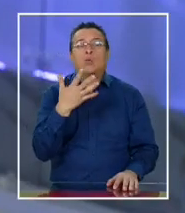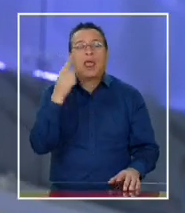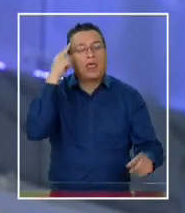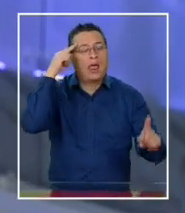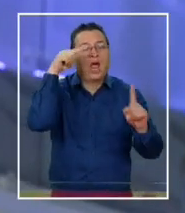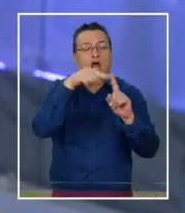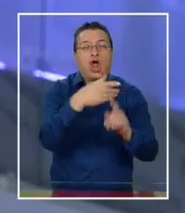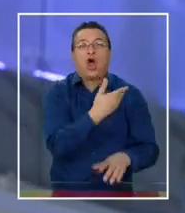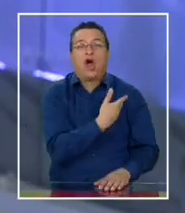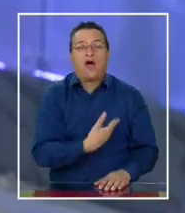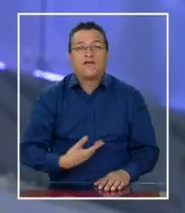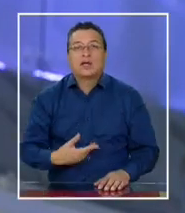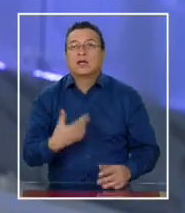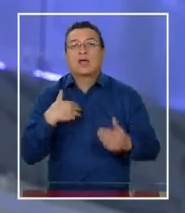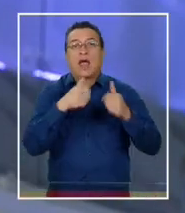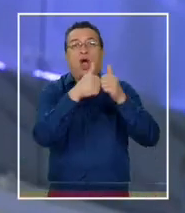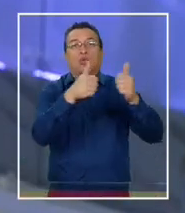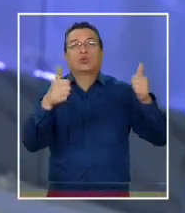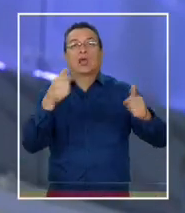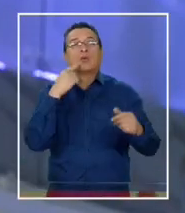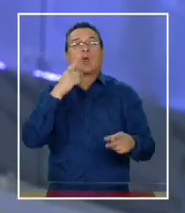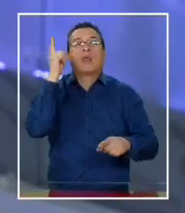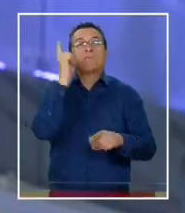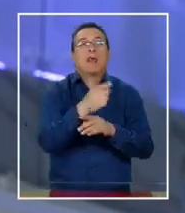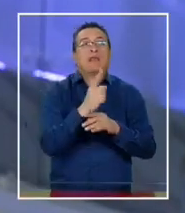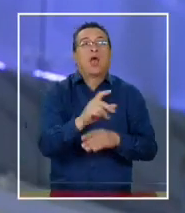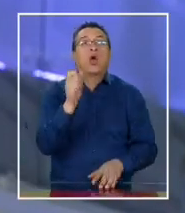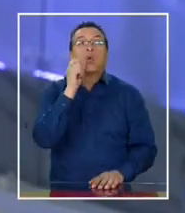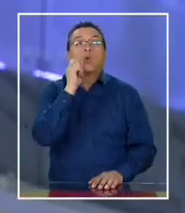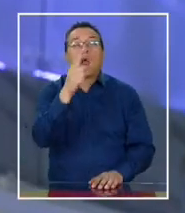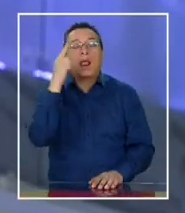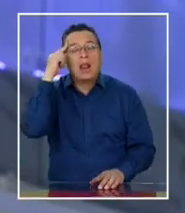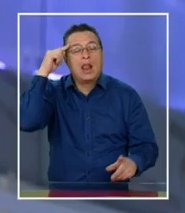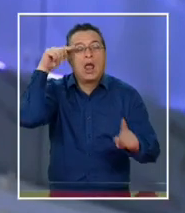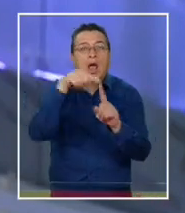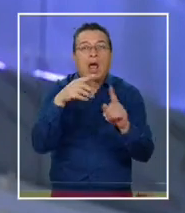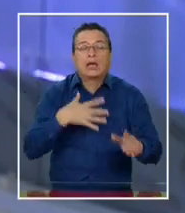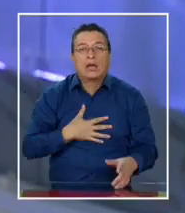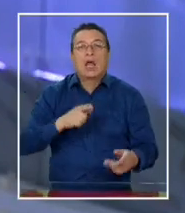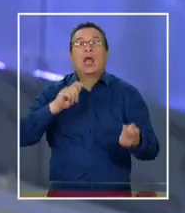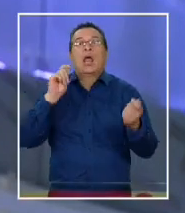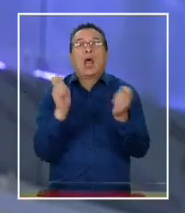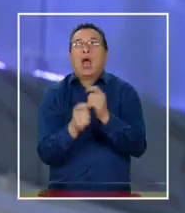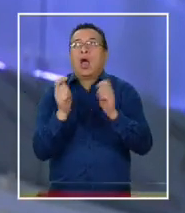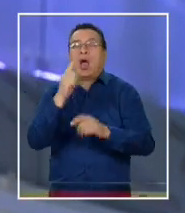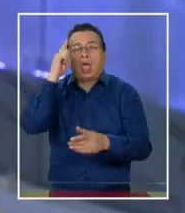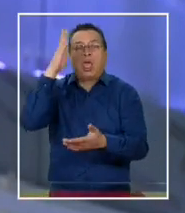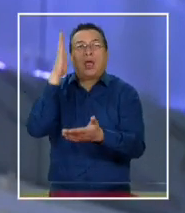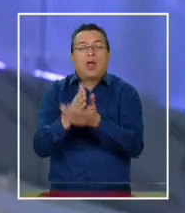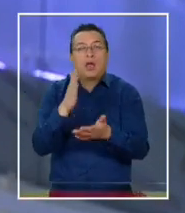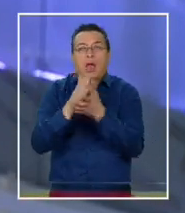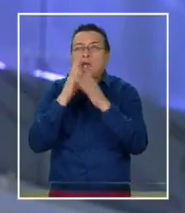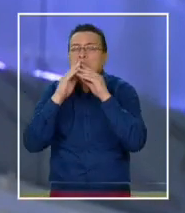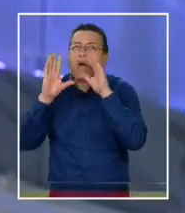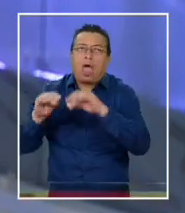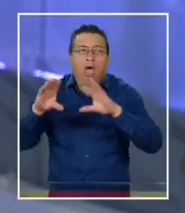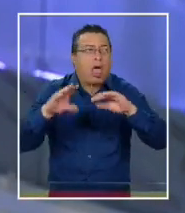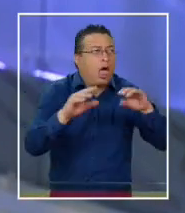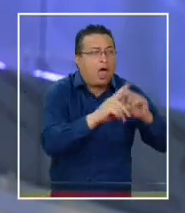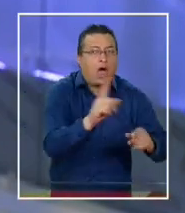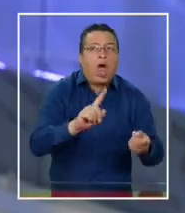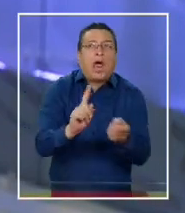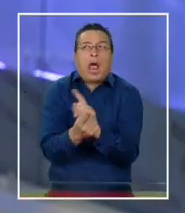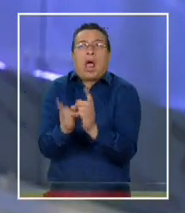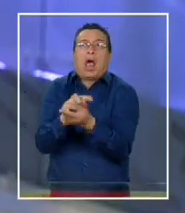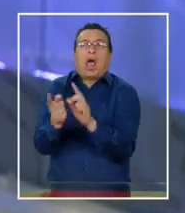gobierno qué mandato tienen esas autoridades Cuál es la idea de transformar decisiones tan importantes en un comidillo de dimes y